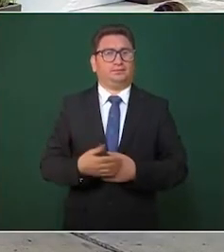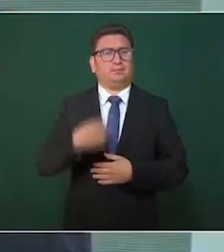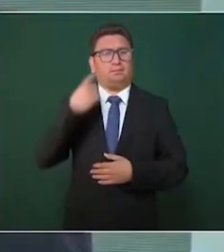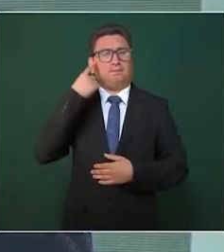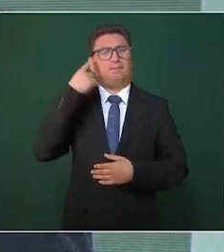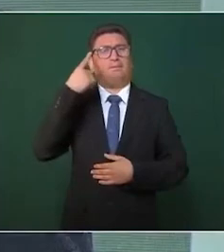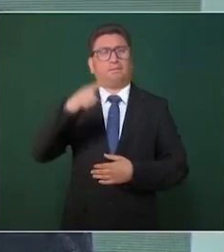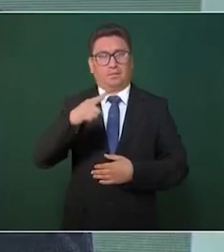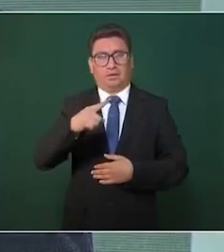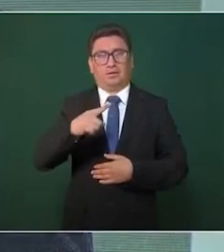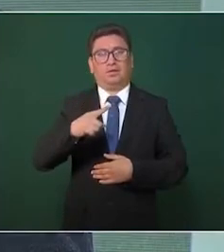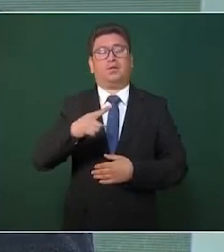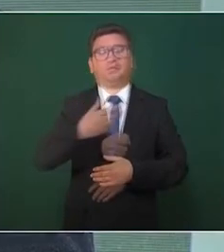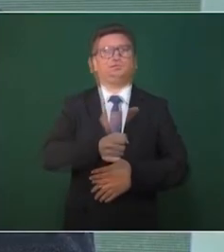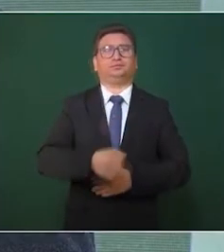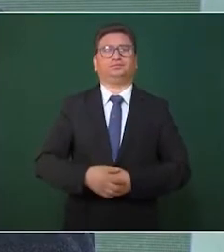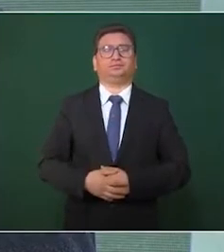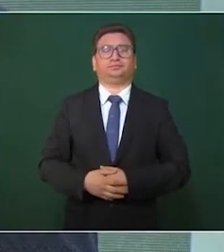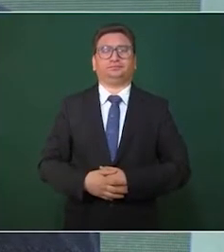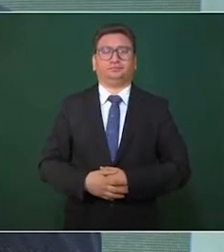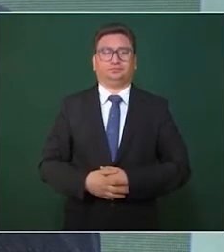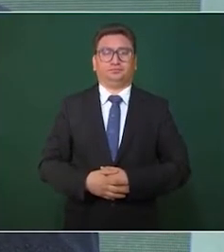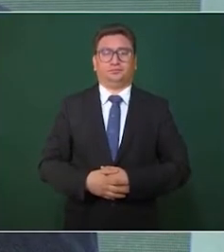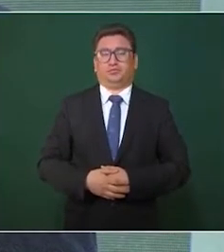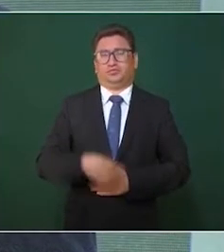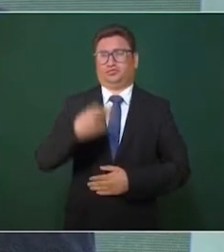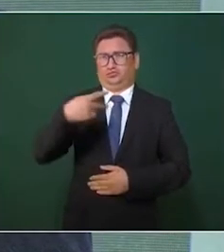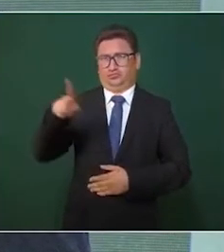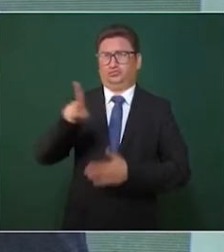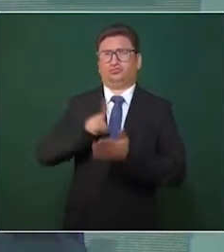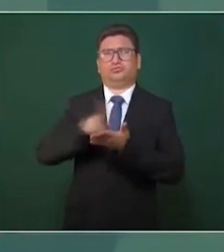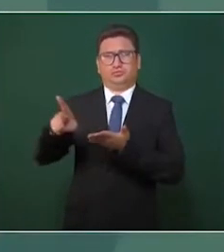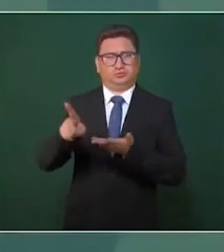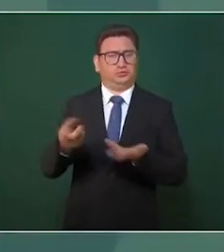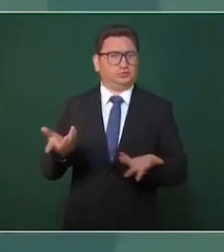se tenga otro presidente, porque es un derecho,